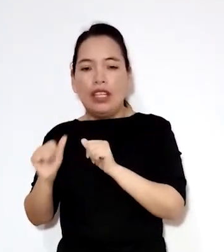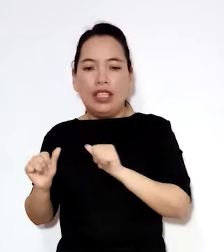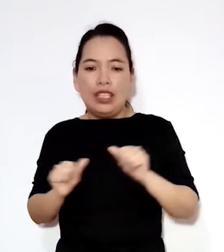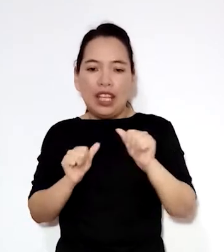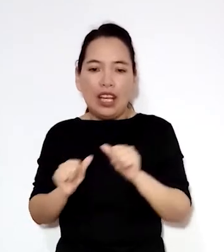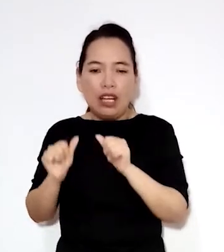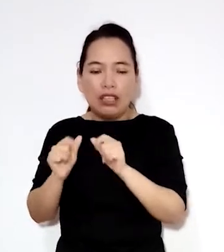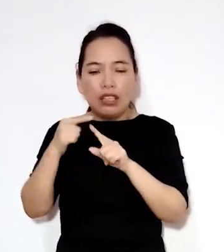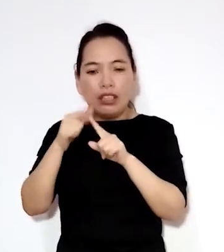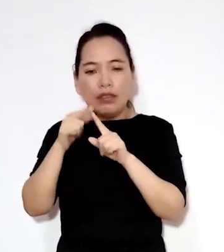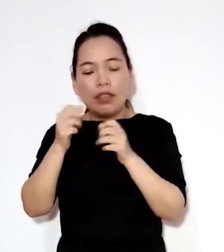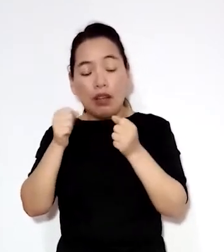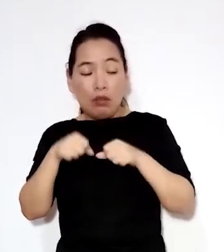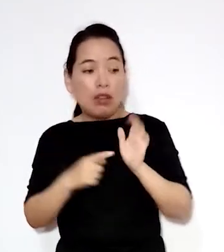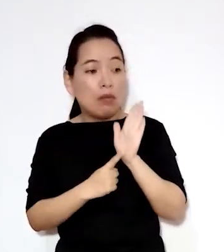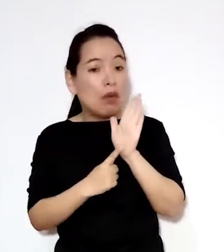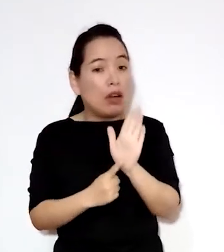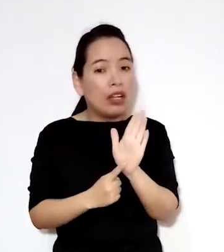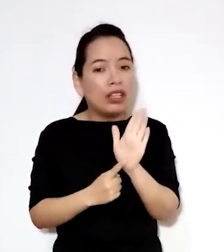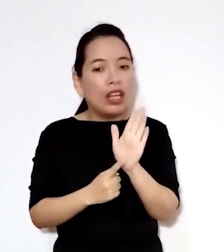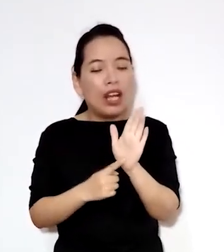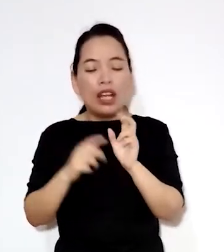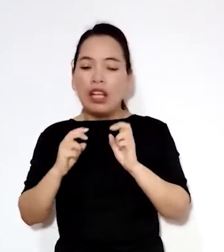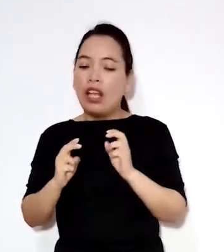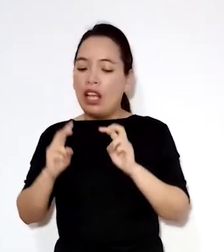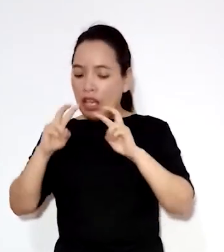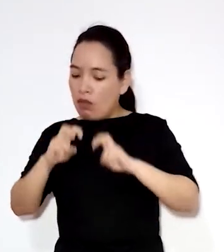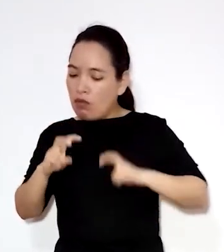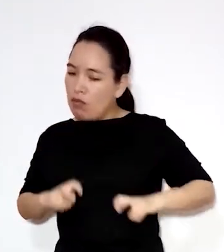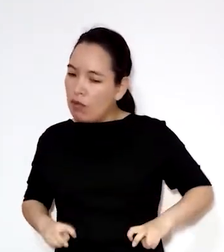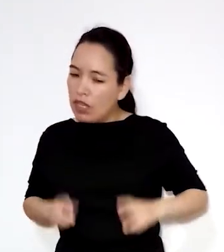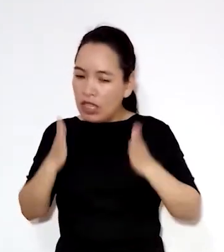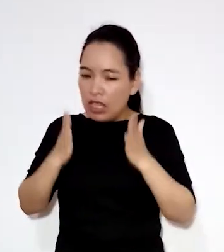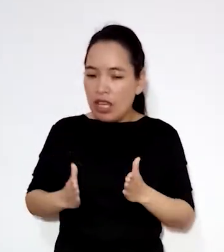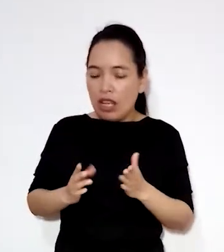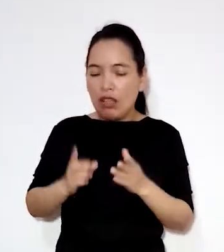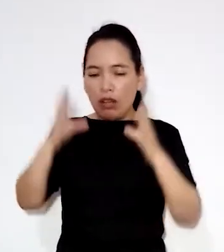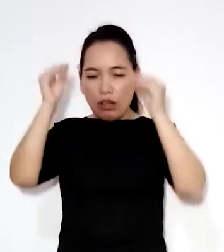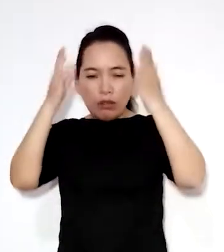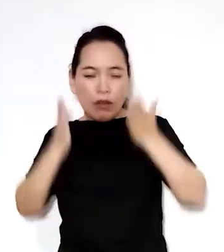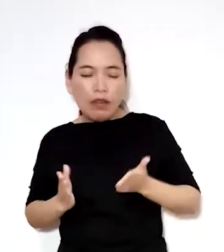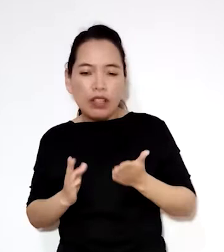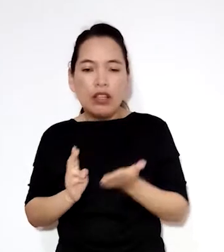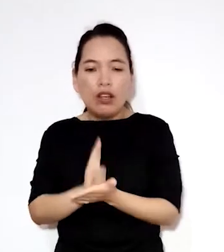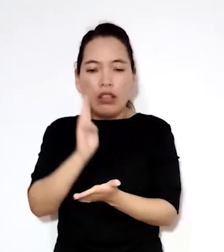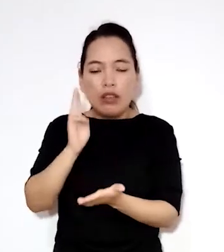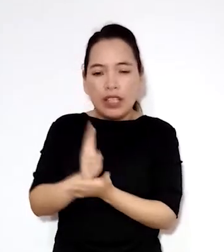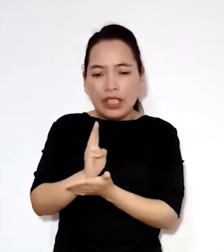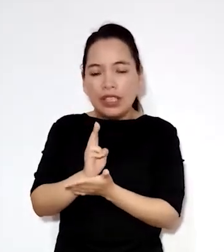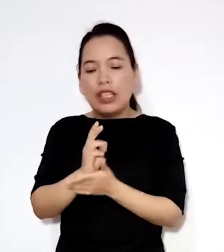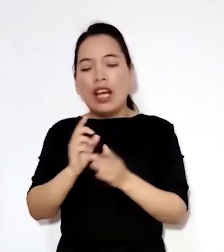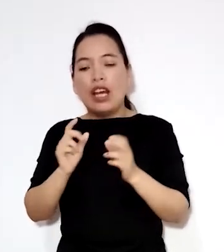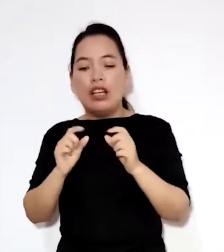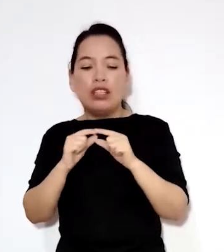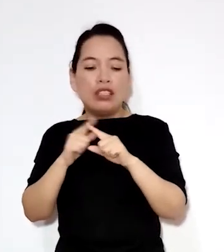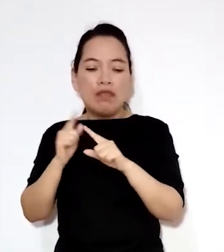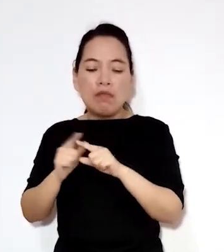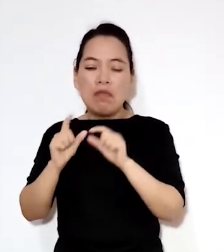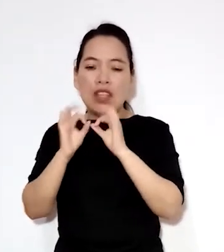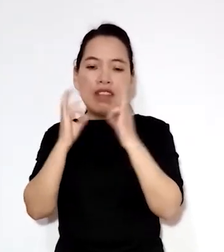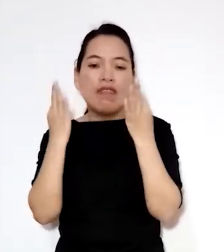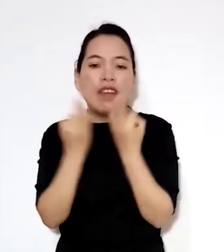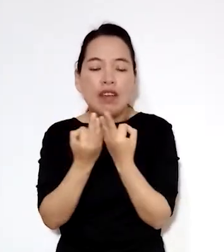civil, representantes de la academia, estudiantes, docentes, gestores y familias de personas con